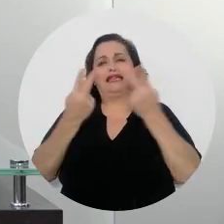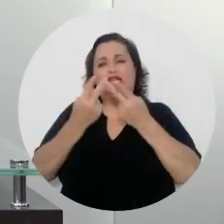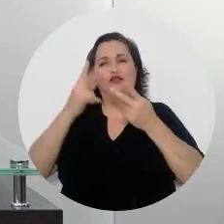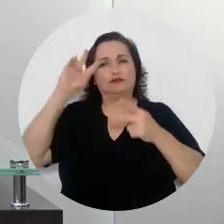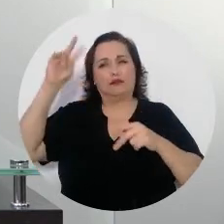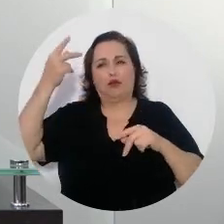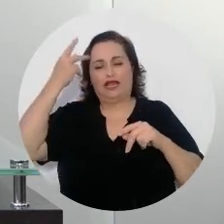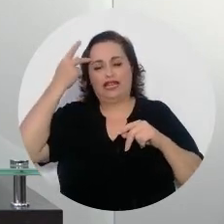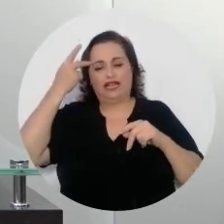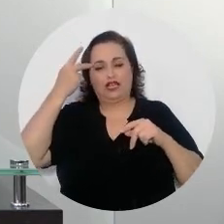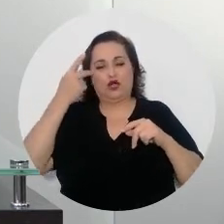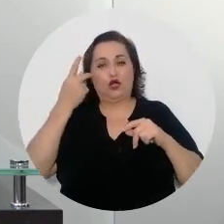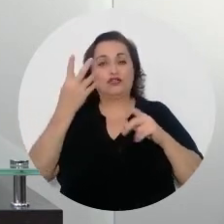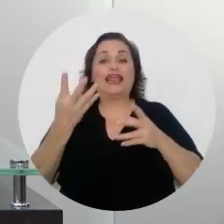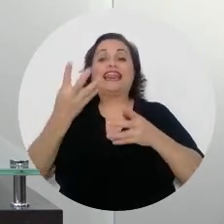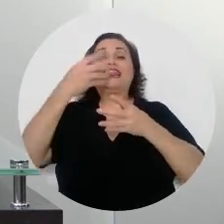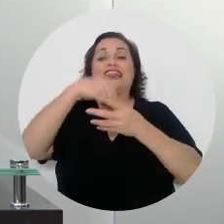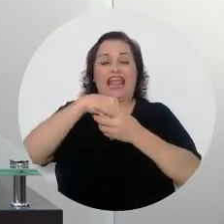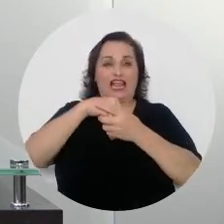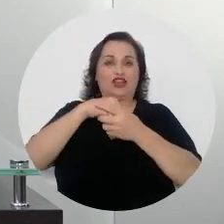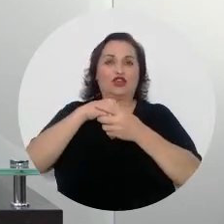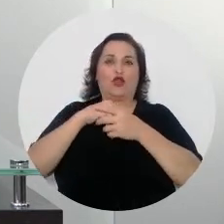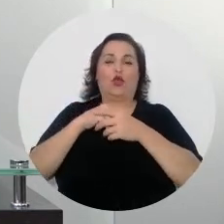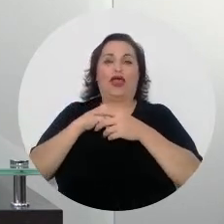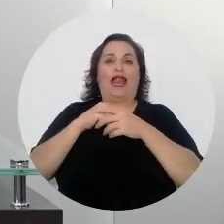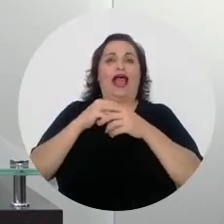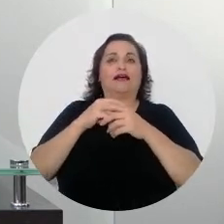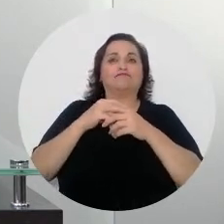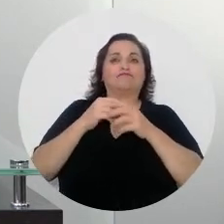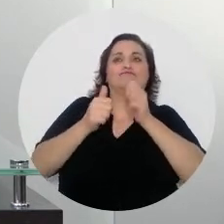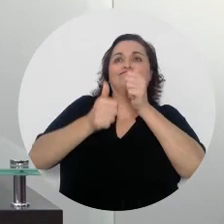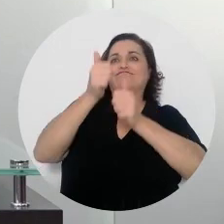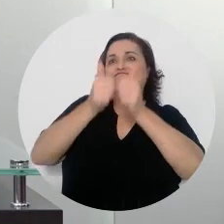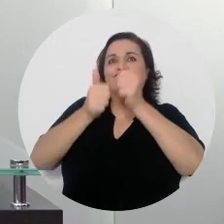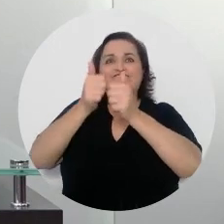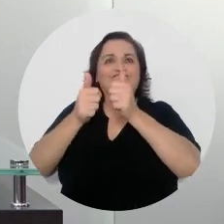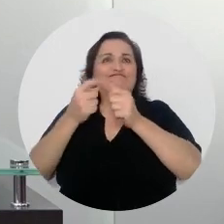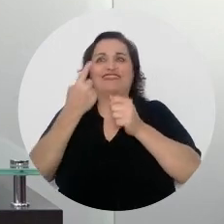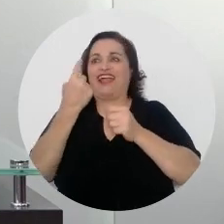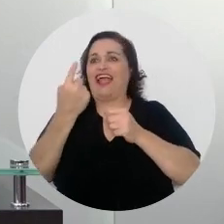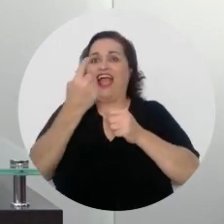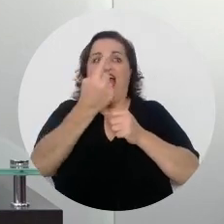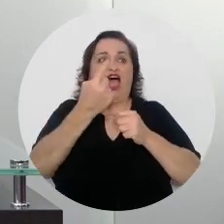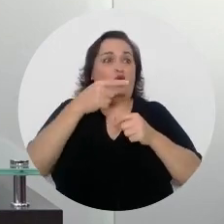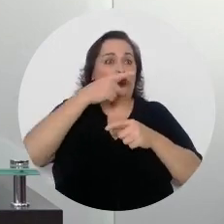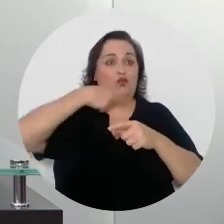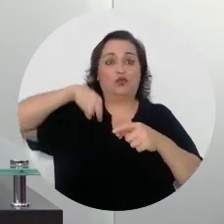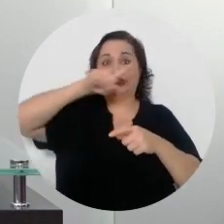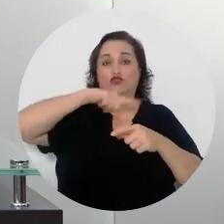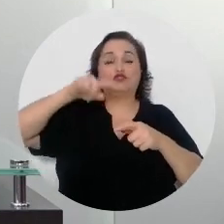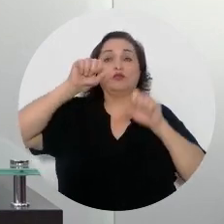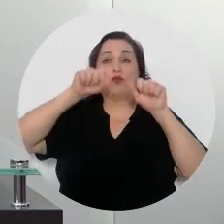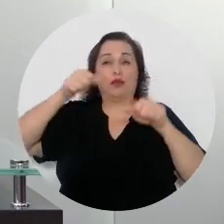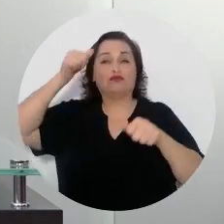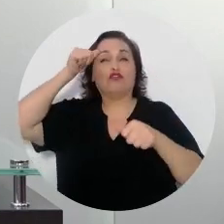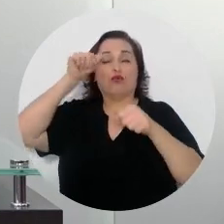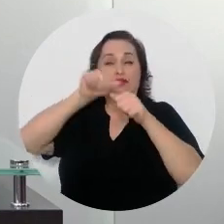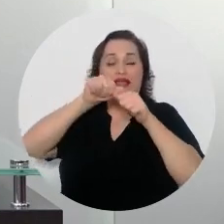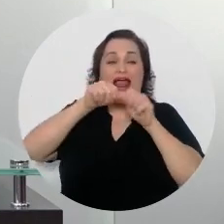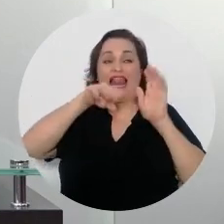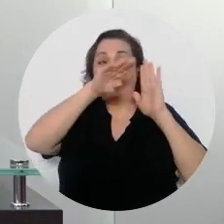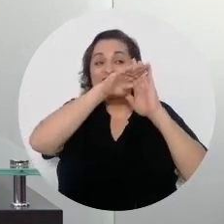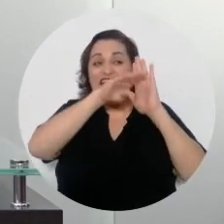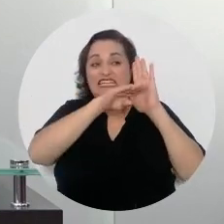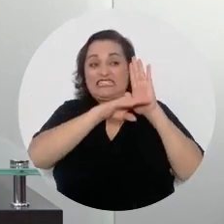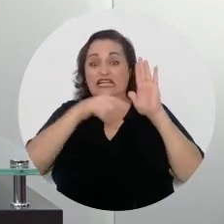muchísimos partidos los cuales entran dentro de la contienda electoral. Y cada uno de nosotros podemos recordar